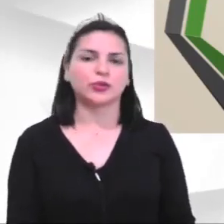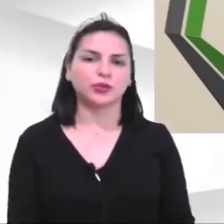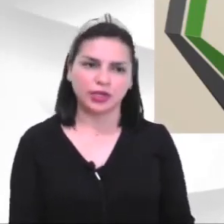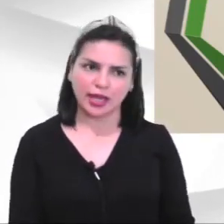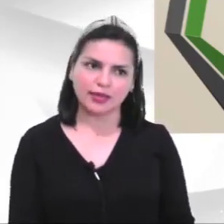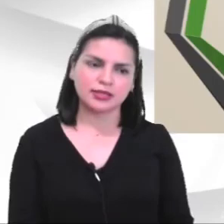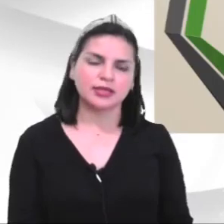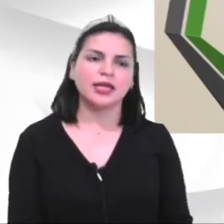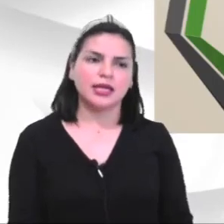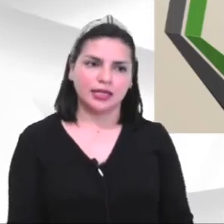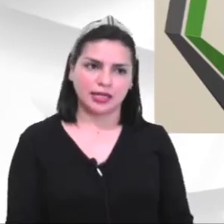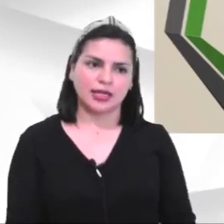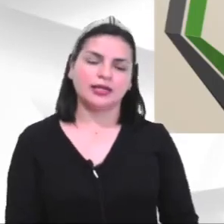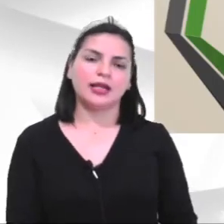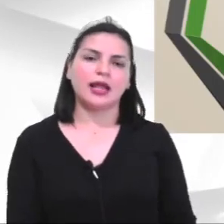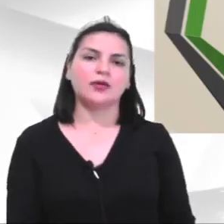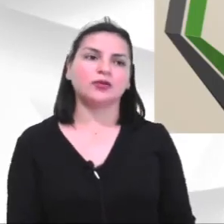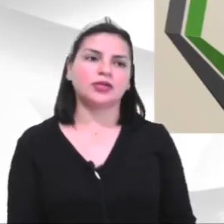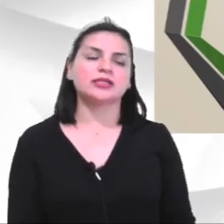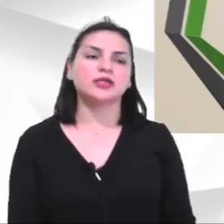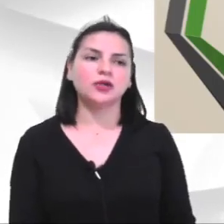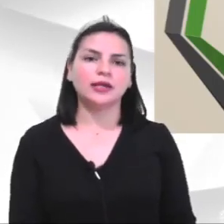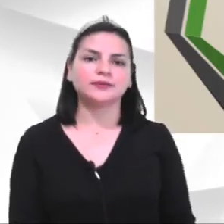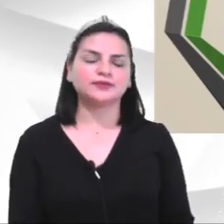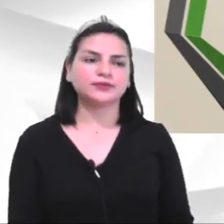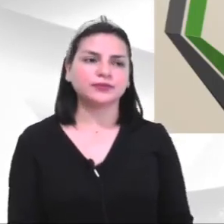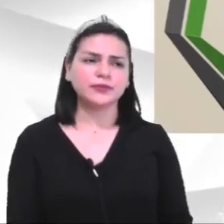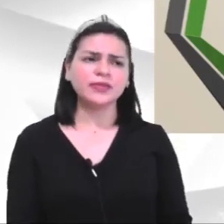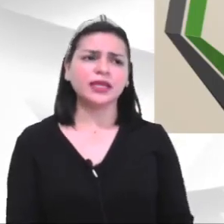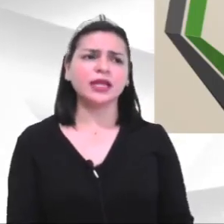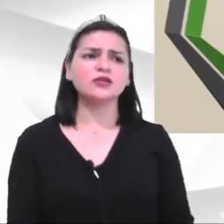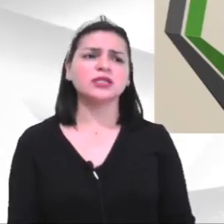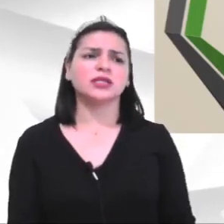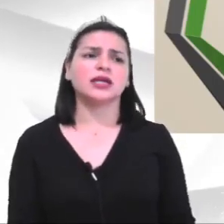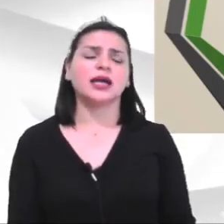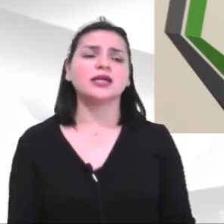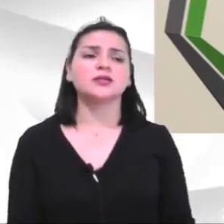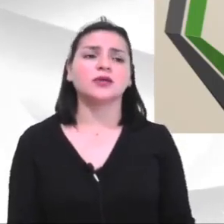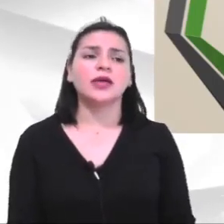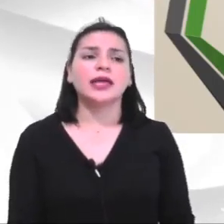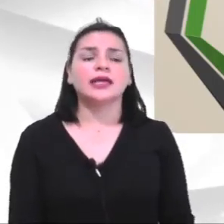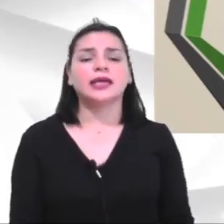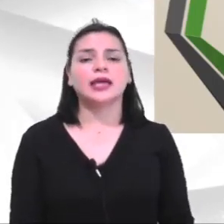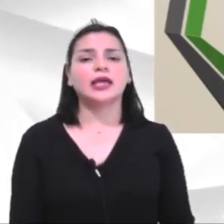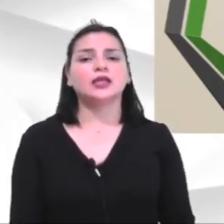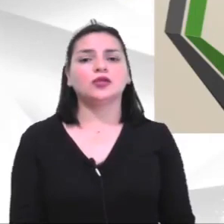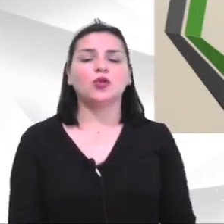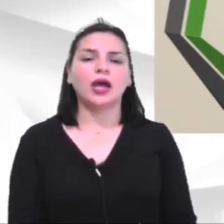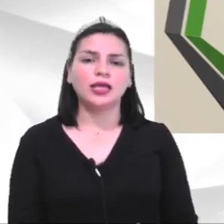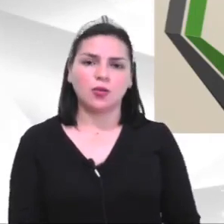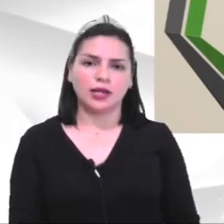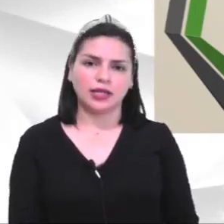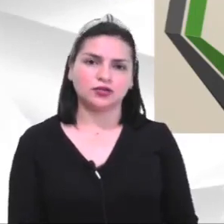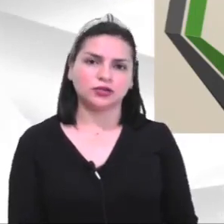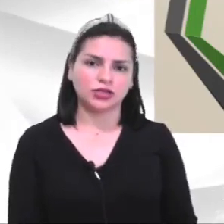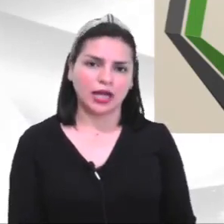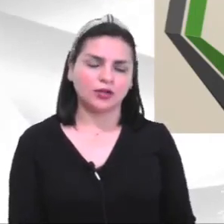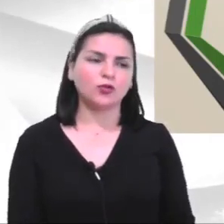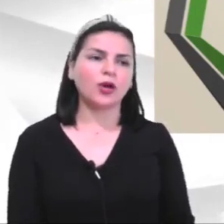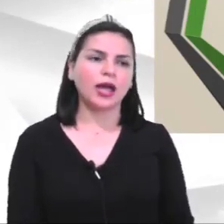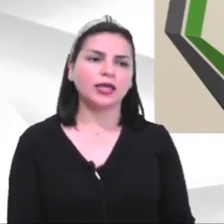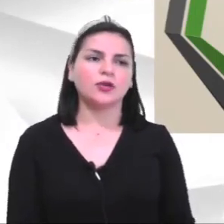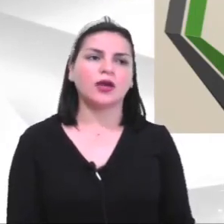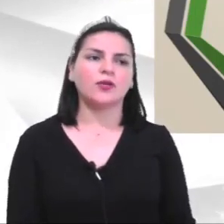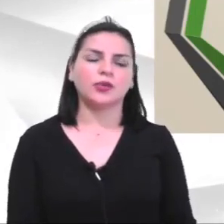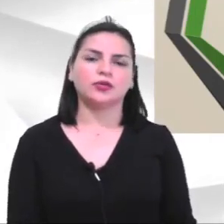iguales oportunidades que el de la otra señora. ¿Qué nos indica esto? Que no hay igualdad social,